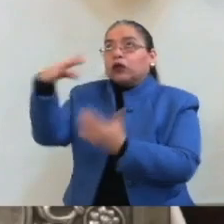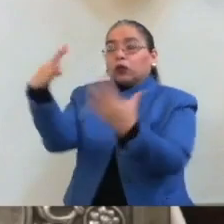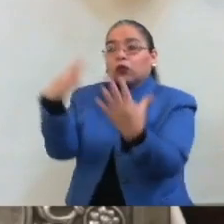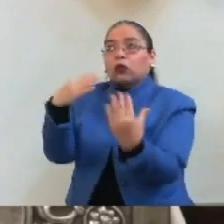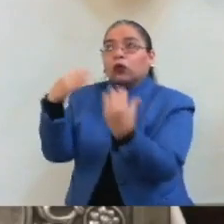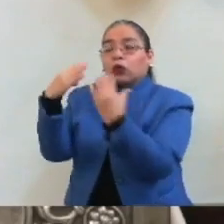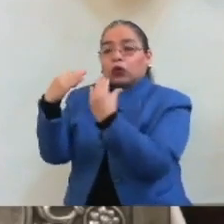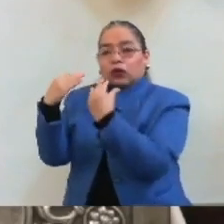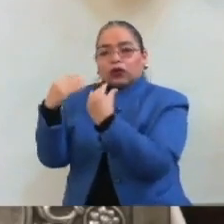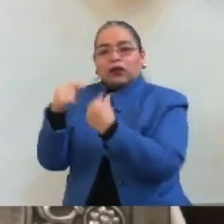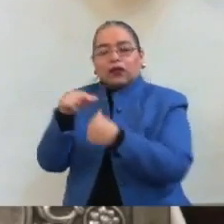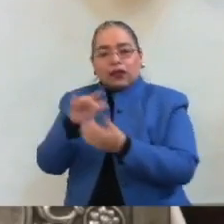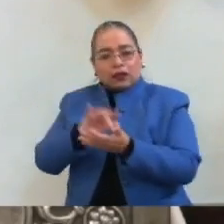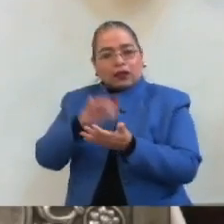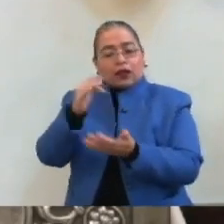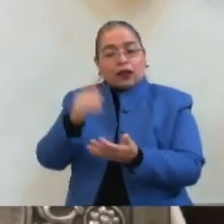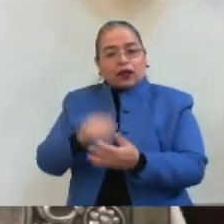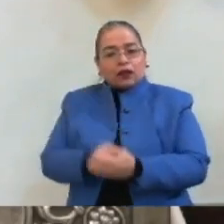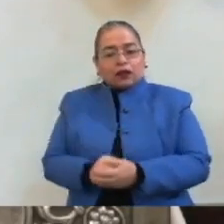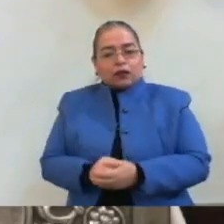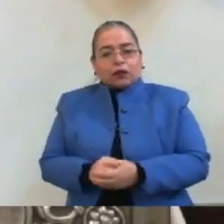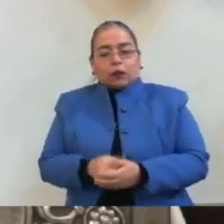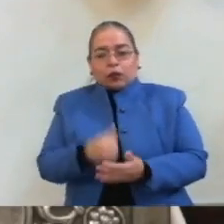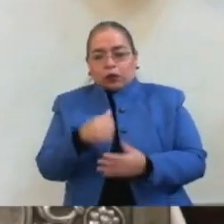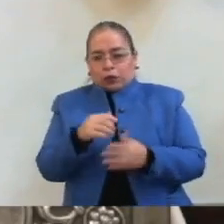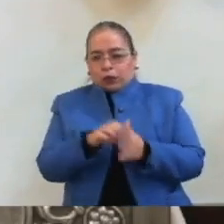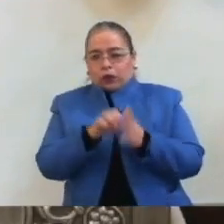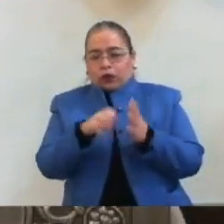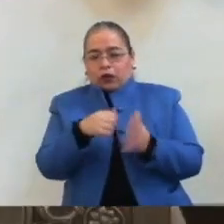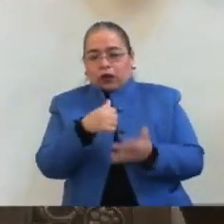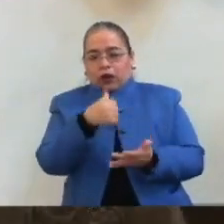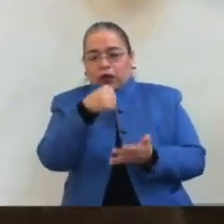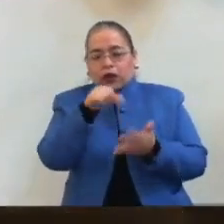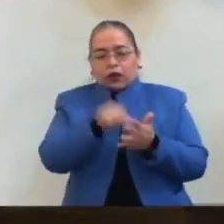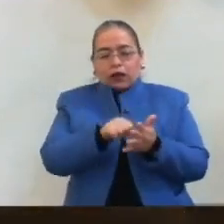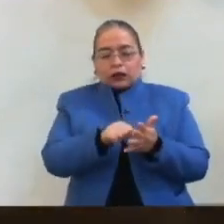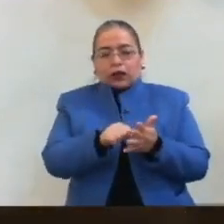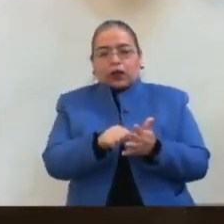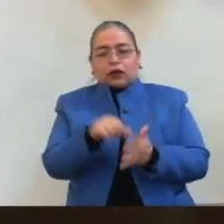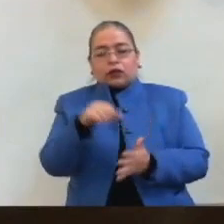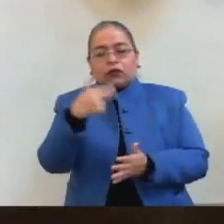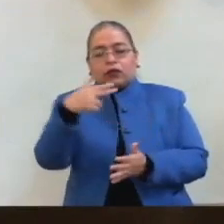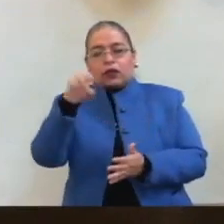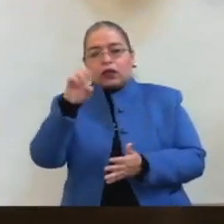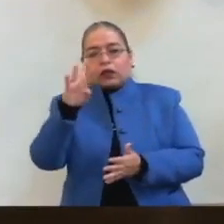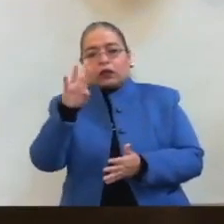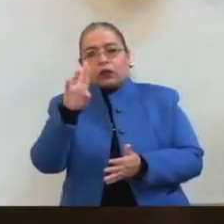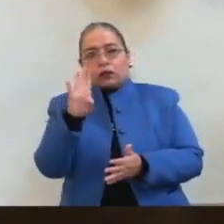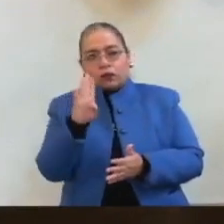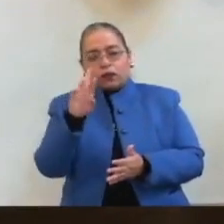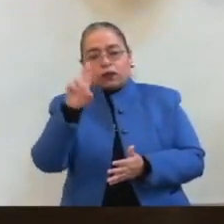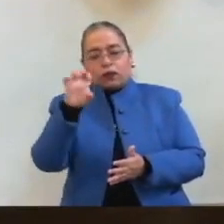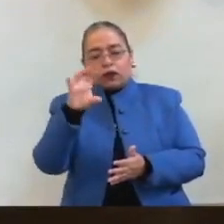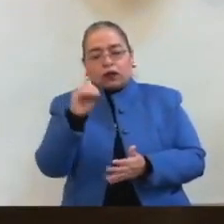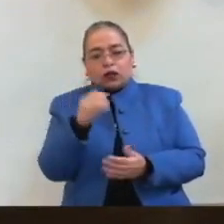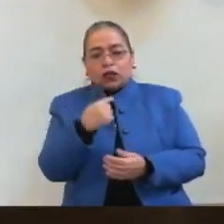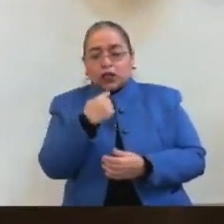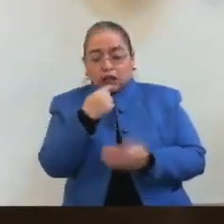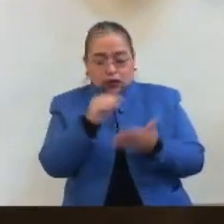dice el autor de la carta a los hebreos dios en muchas